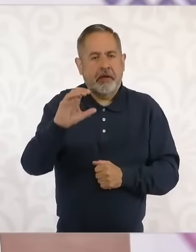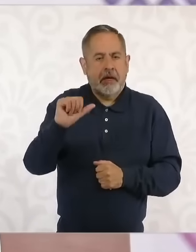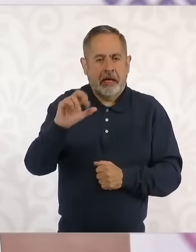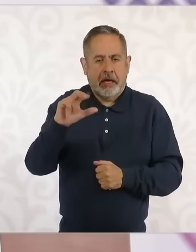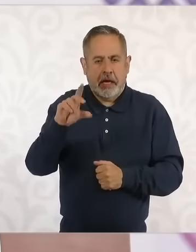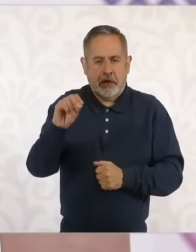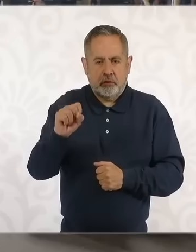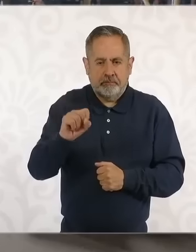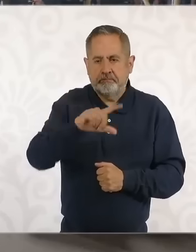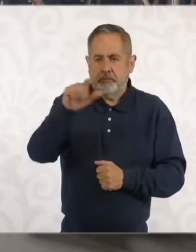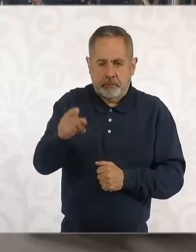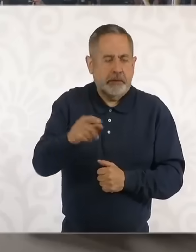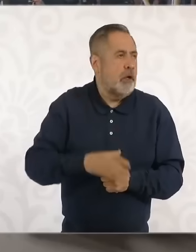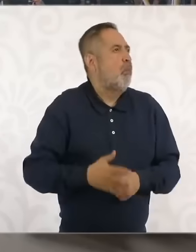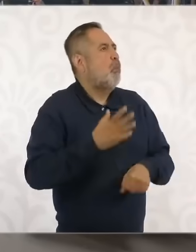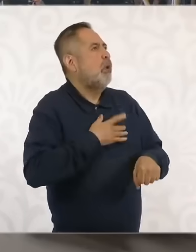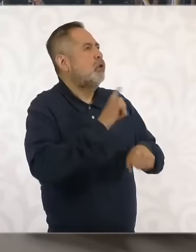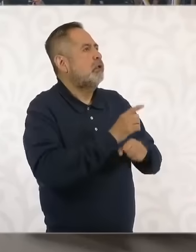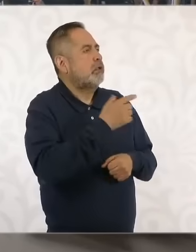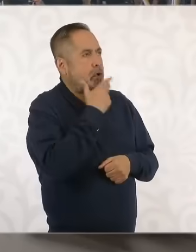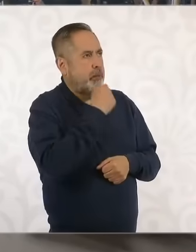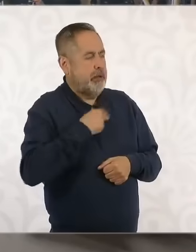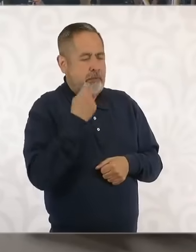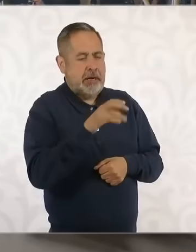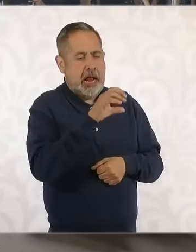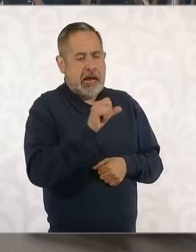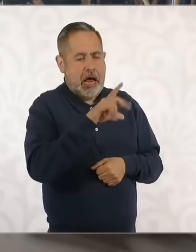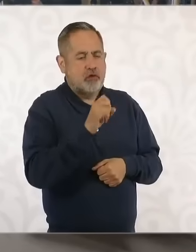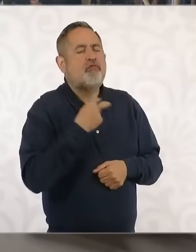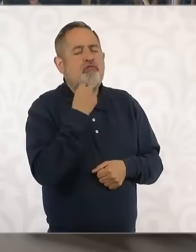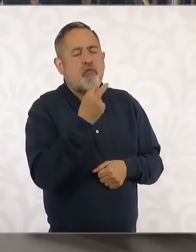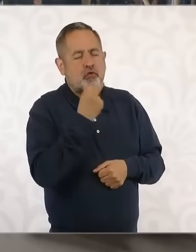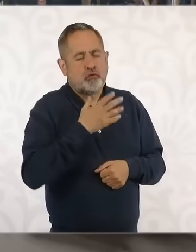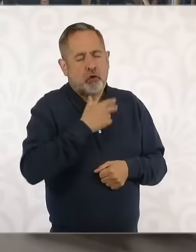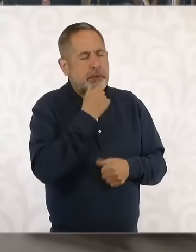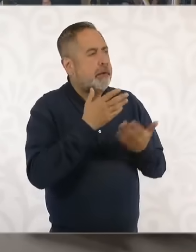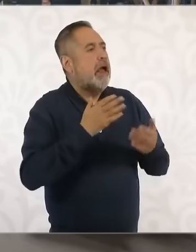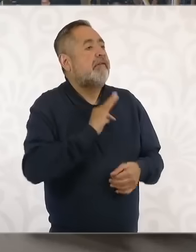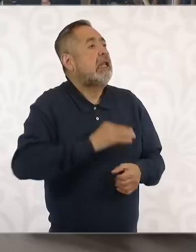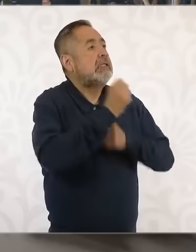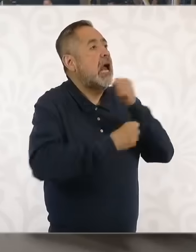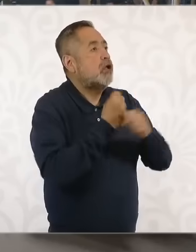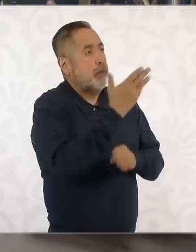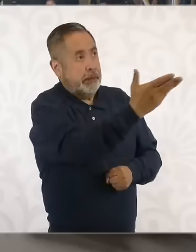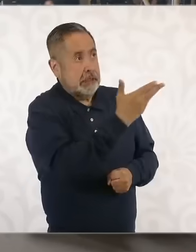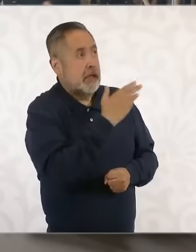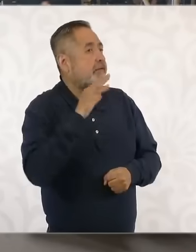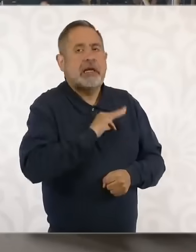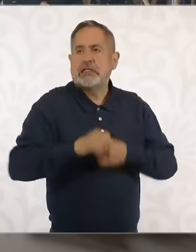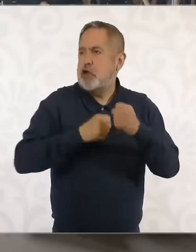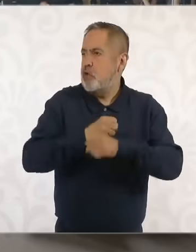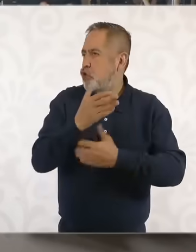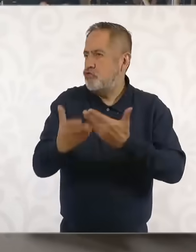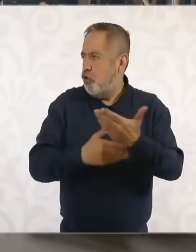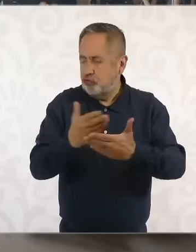luego… Buenos días a todas y todos. Carlos Navarro de Heraldo Media Group. Feliz año, Presidenta. Feliz año a todos. ¿Qué papel debe de